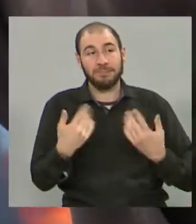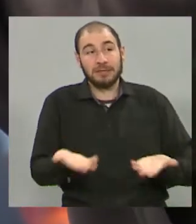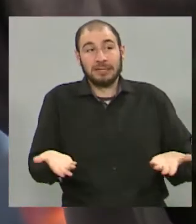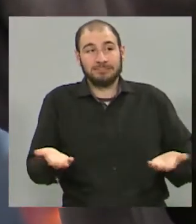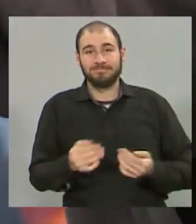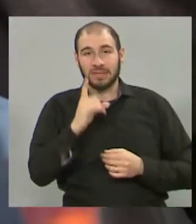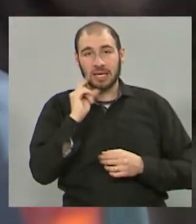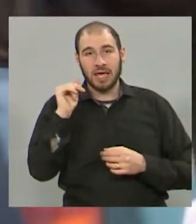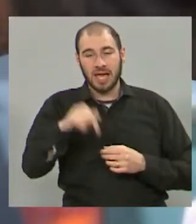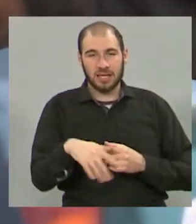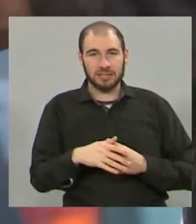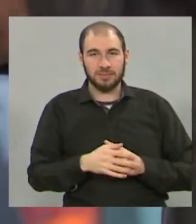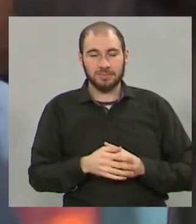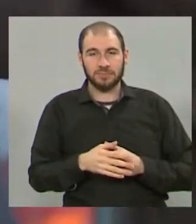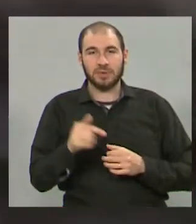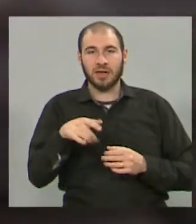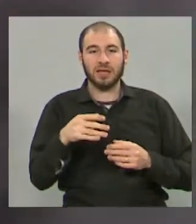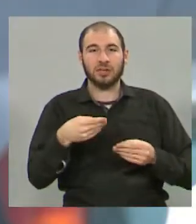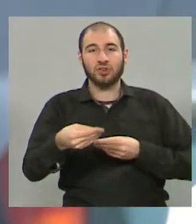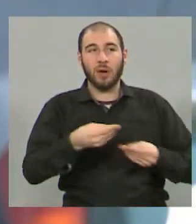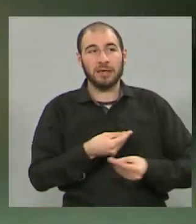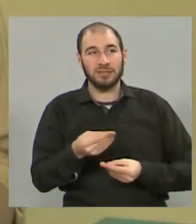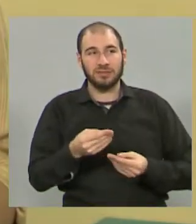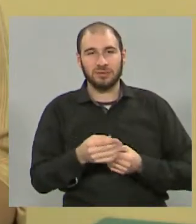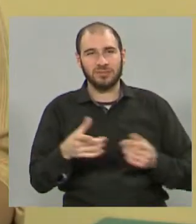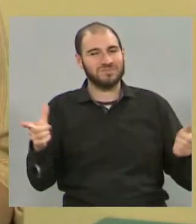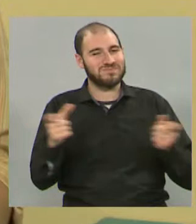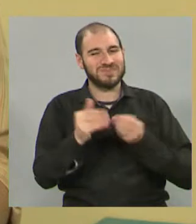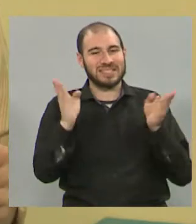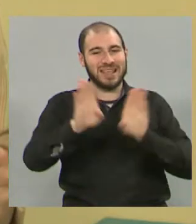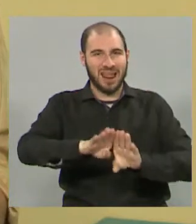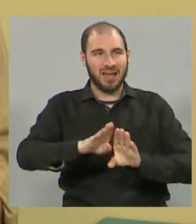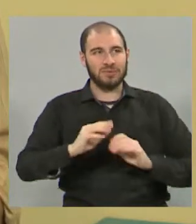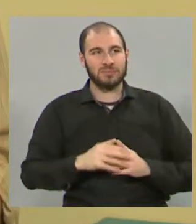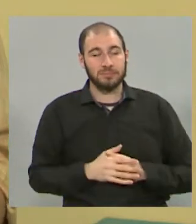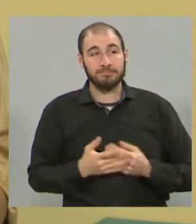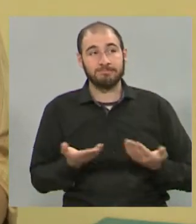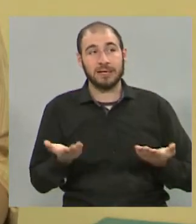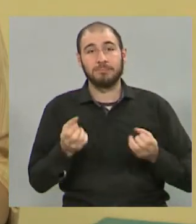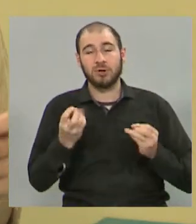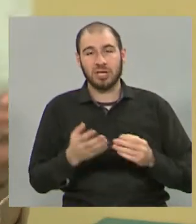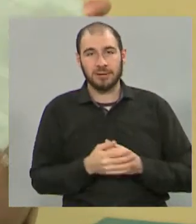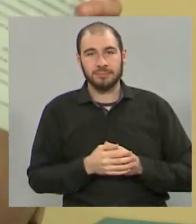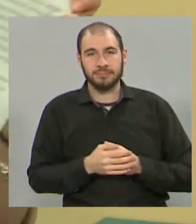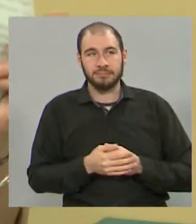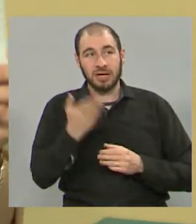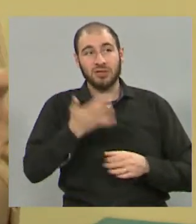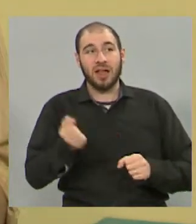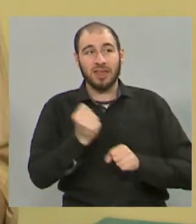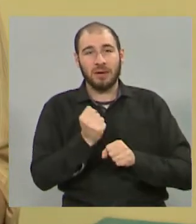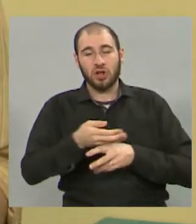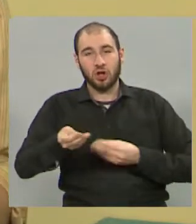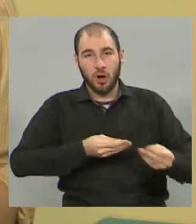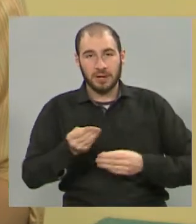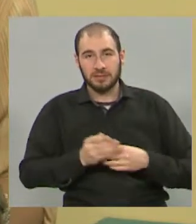va a ser una jornada entonces donde no vamos a tener por ahí tantos comercios abiertos pero porque los empleados de